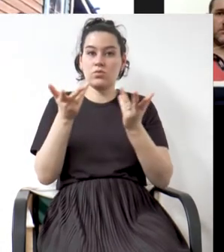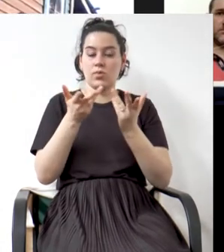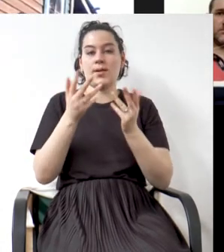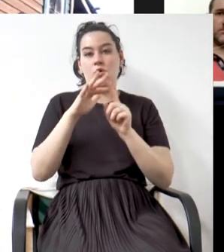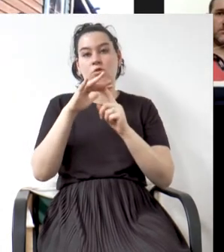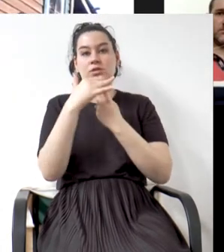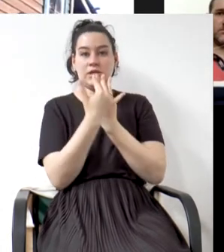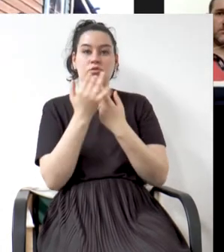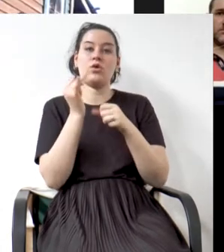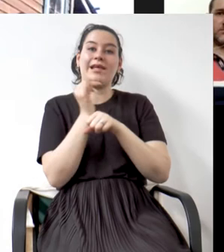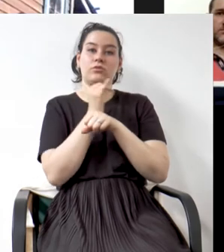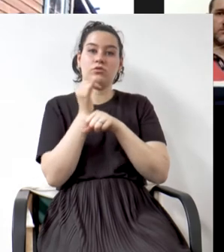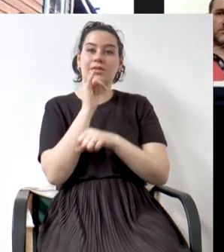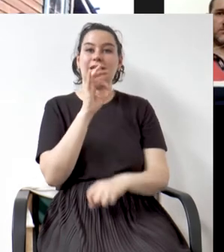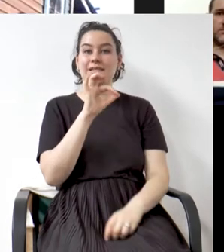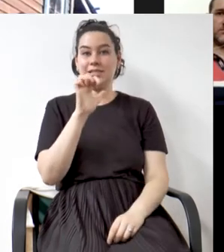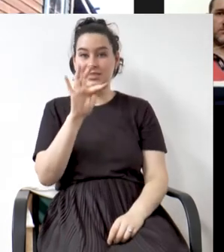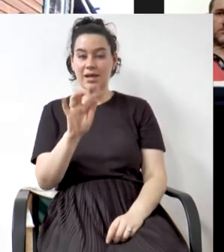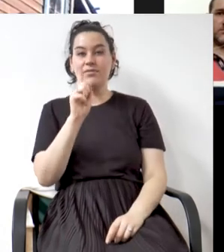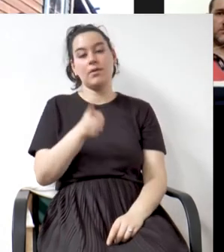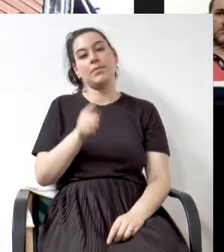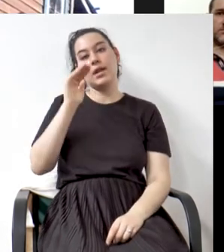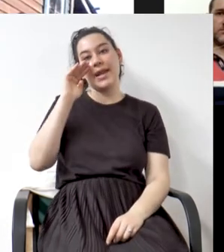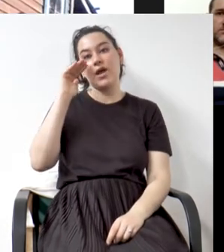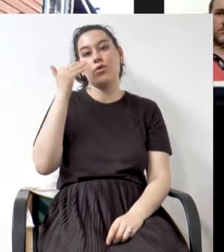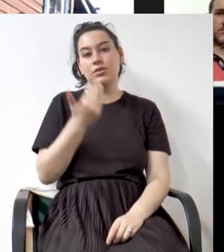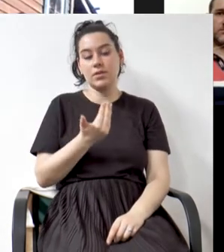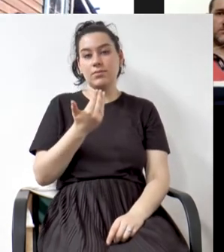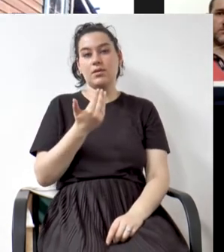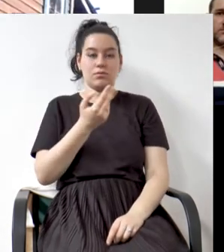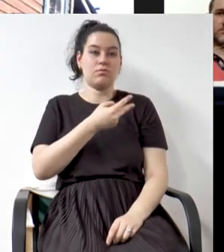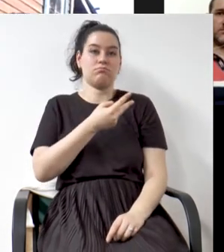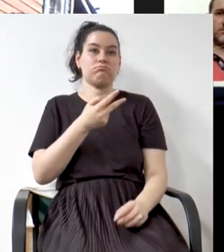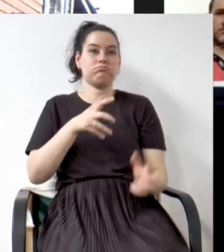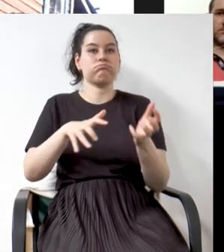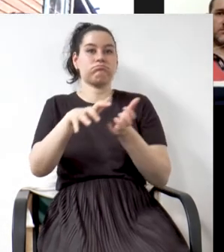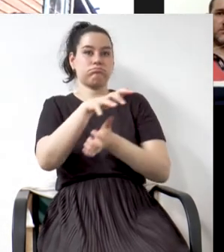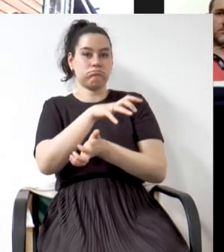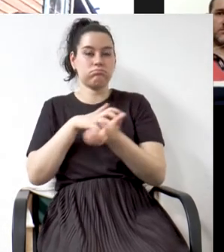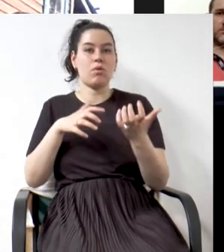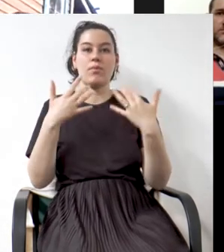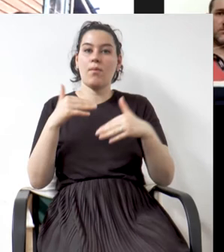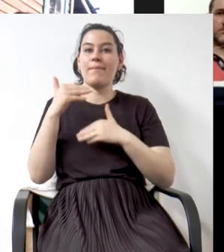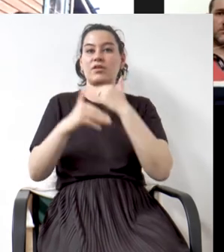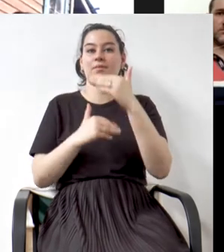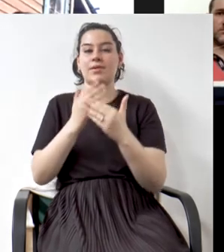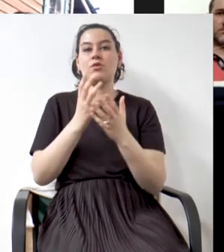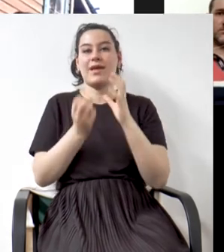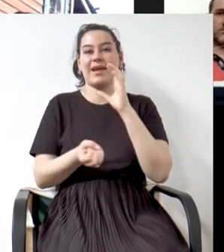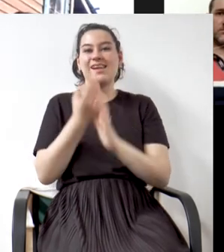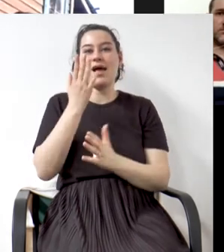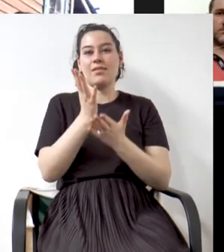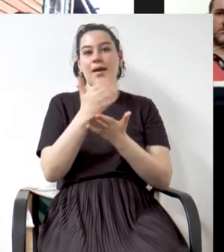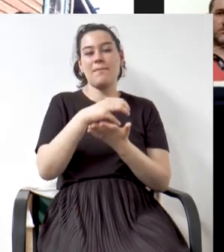institucional de ICEF y a partir del reconocimiento del grado de complejidad, ¿verdad?, que implican los procesos de departamentalización de los